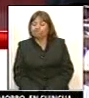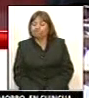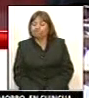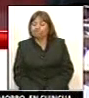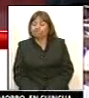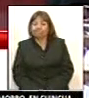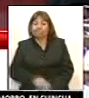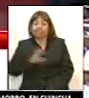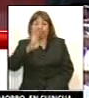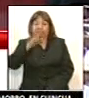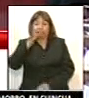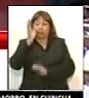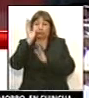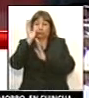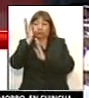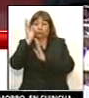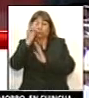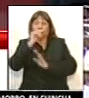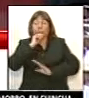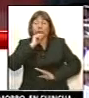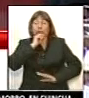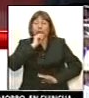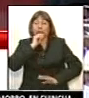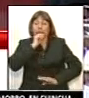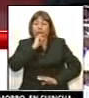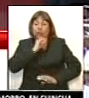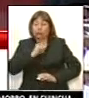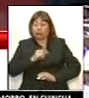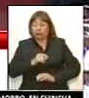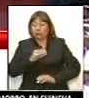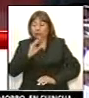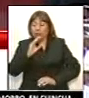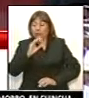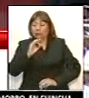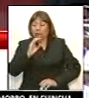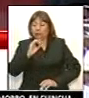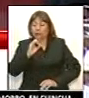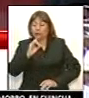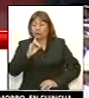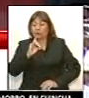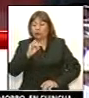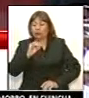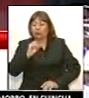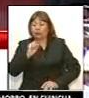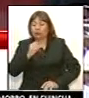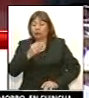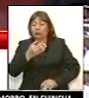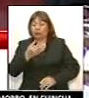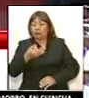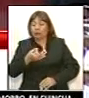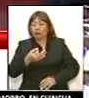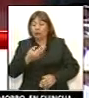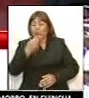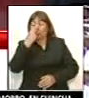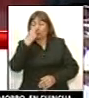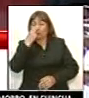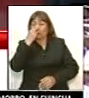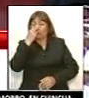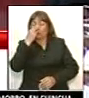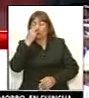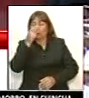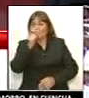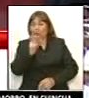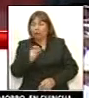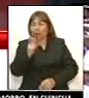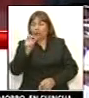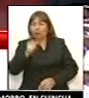en la Cuarta Conferencia Mundial de la Mujer. Fue la señora Cuculiza, si no me equivoco. O sea, la verdad que me llama la atención, porque eran personas